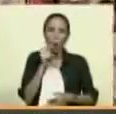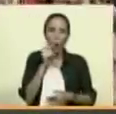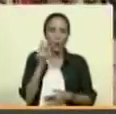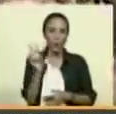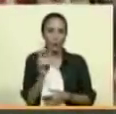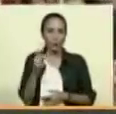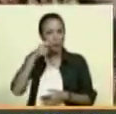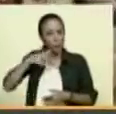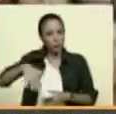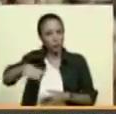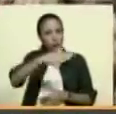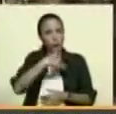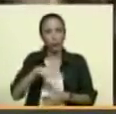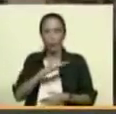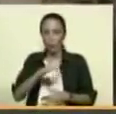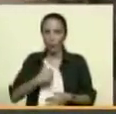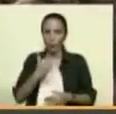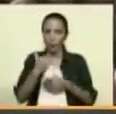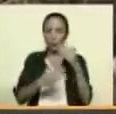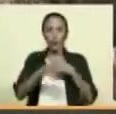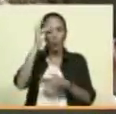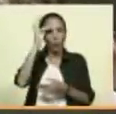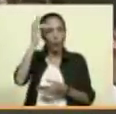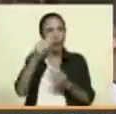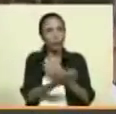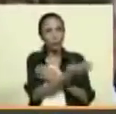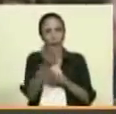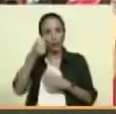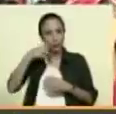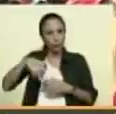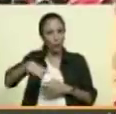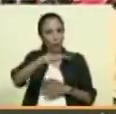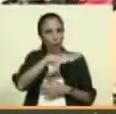Venezuela. Tengo fe en ustedes.